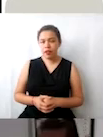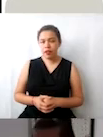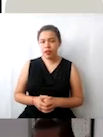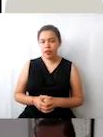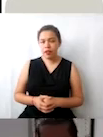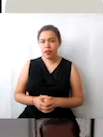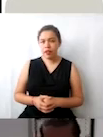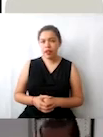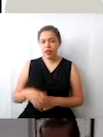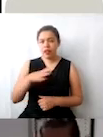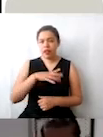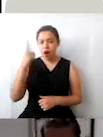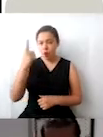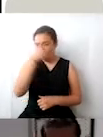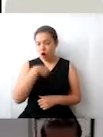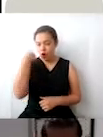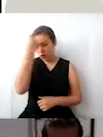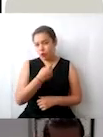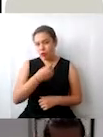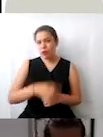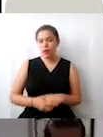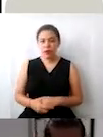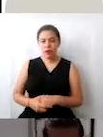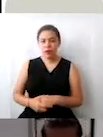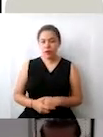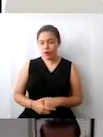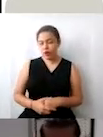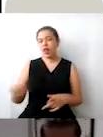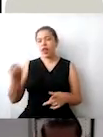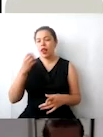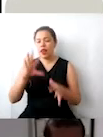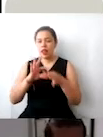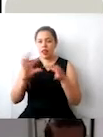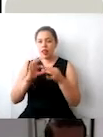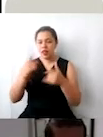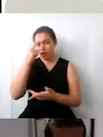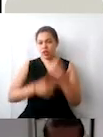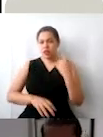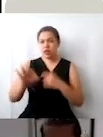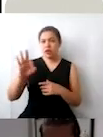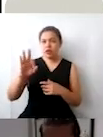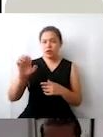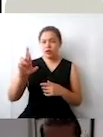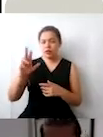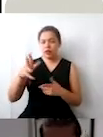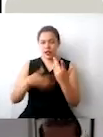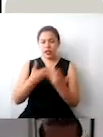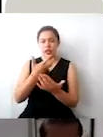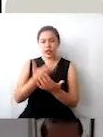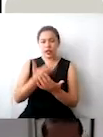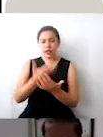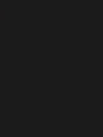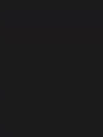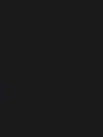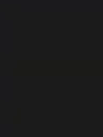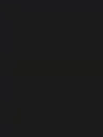Ya cumplimos la hora de la exposición. Creo que Fer va a haber un receso para después entrar a